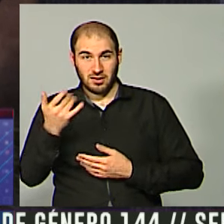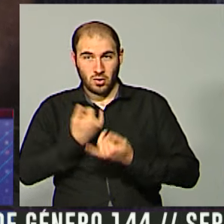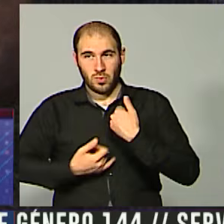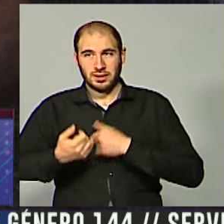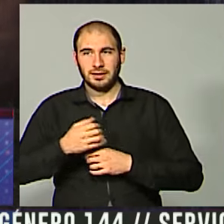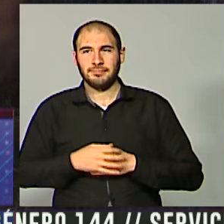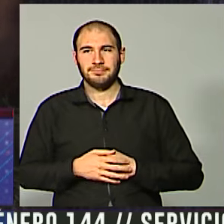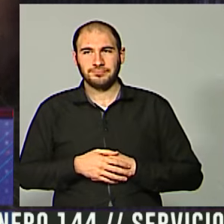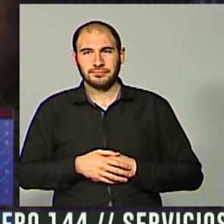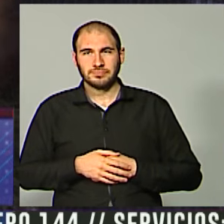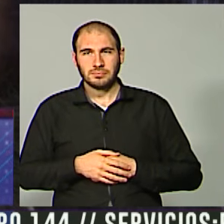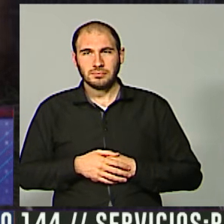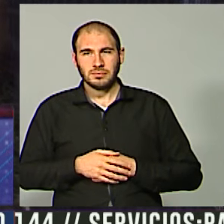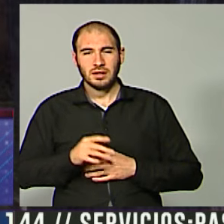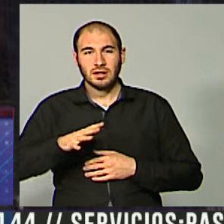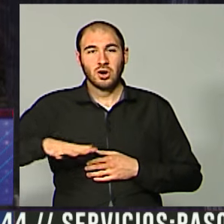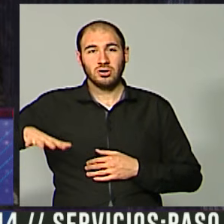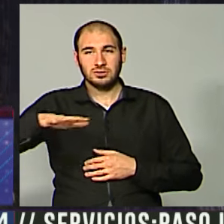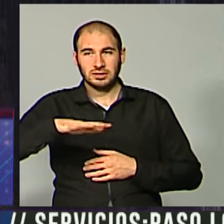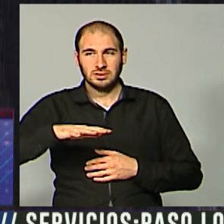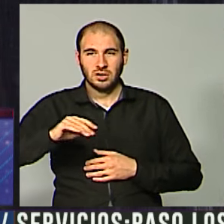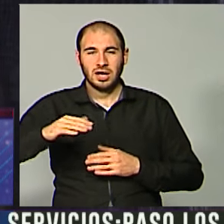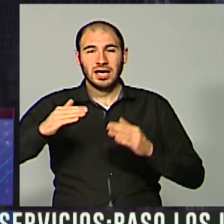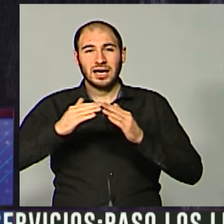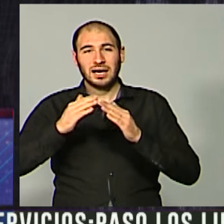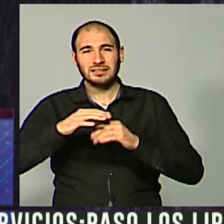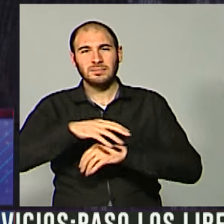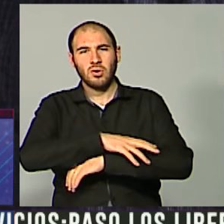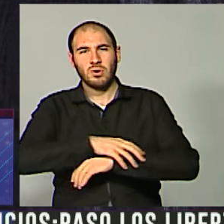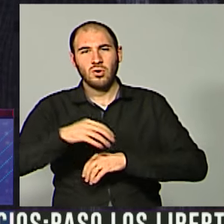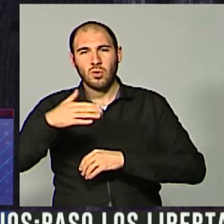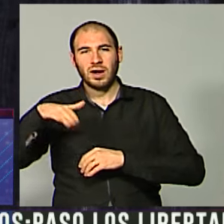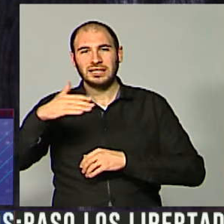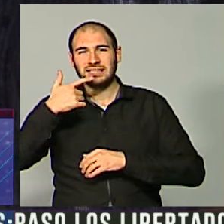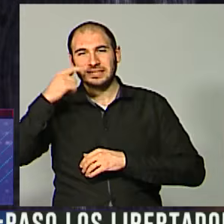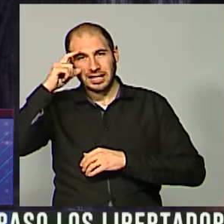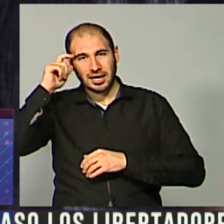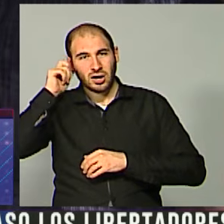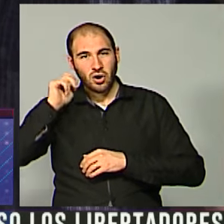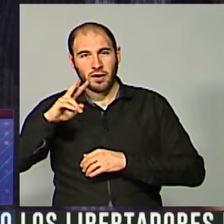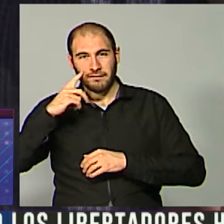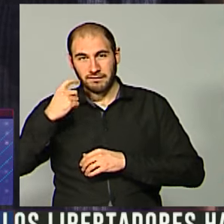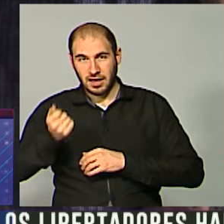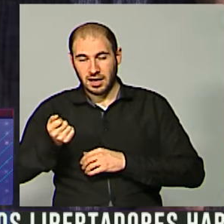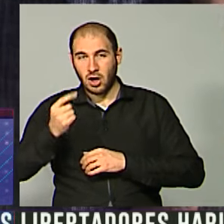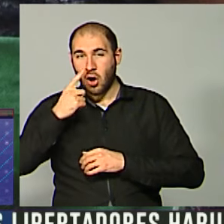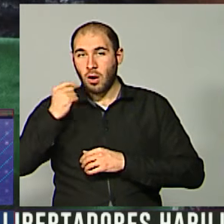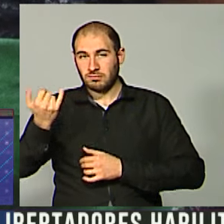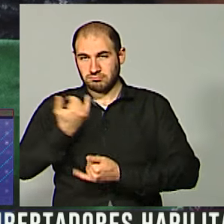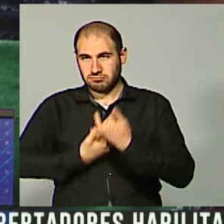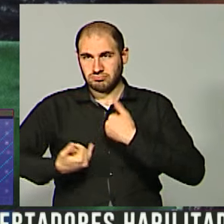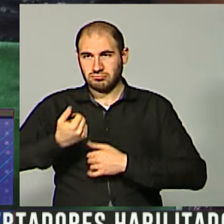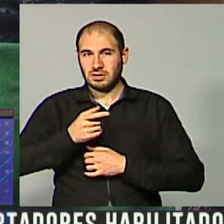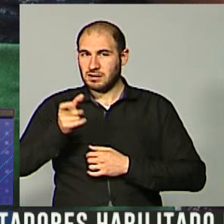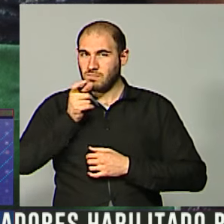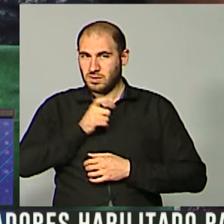que está ambientada en una casa muy humilde de Colonia Segovia, la historia. Sí. Escuchen a Diego lo que contesta